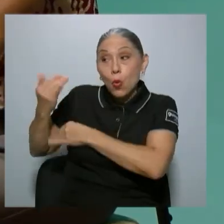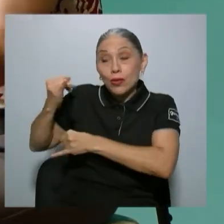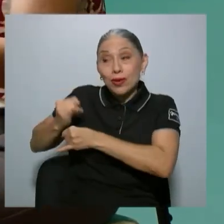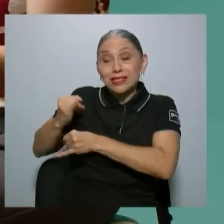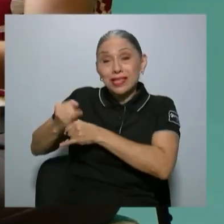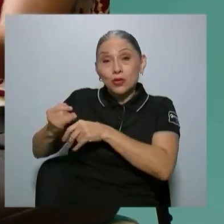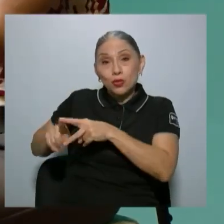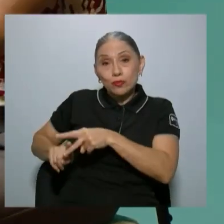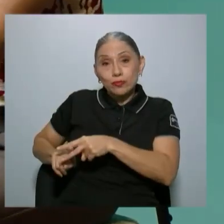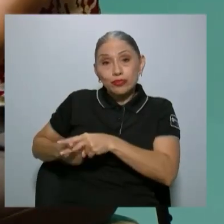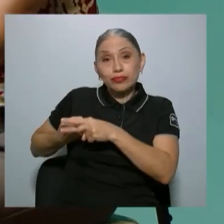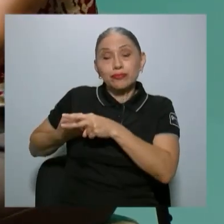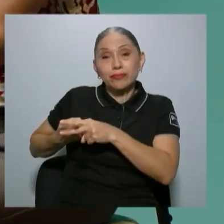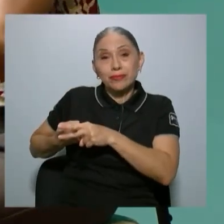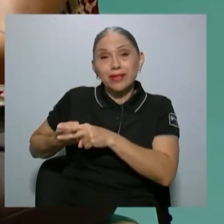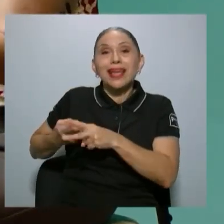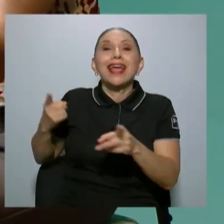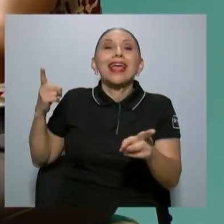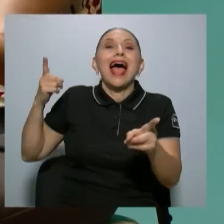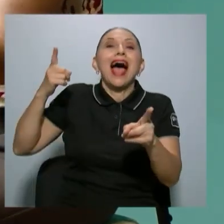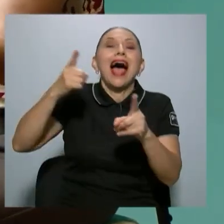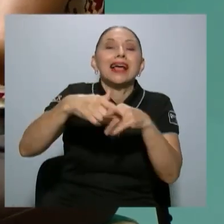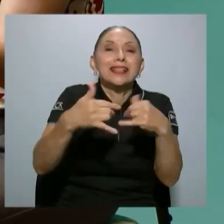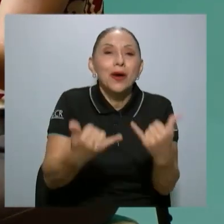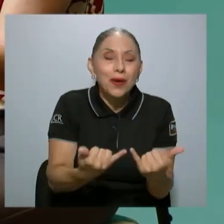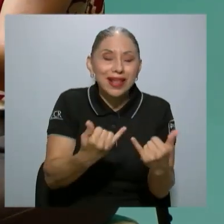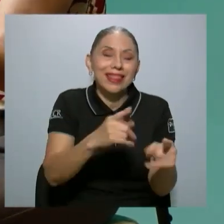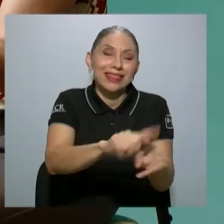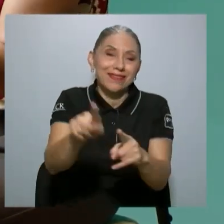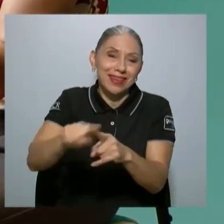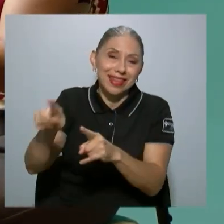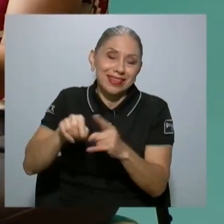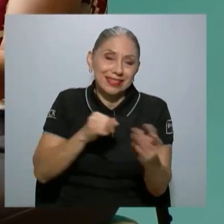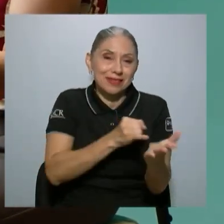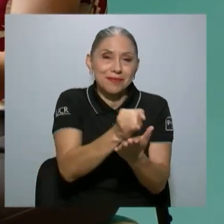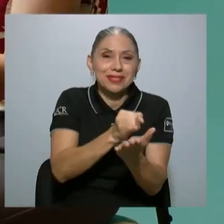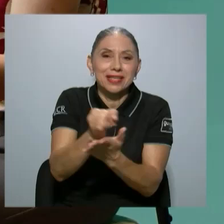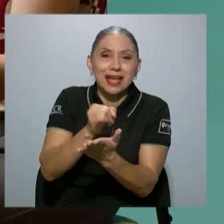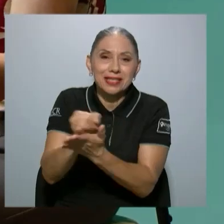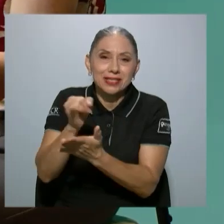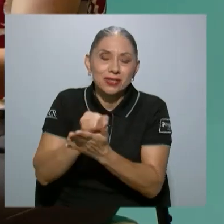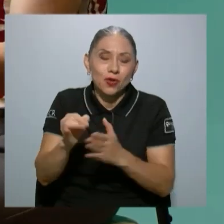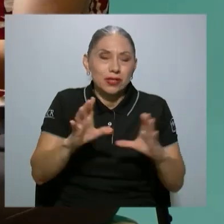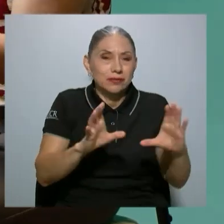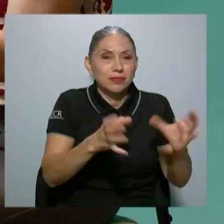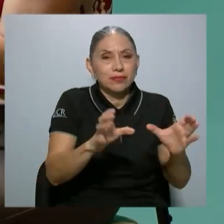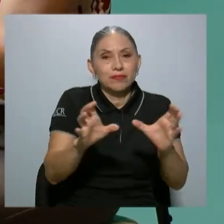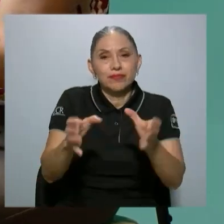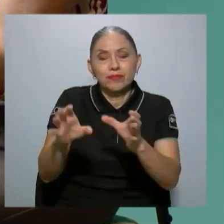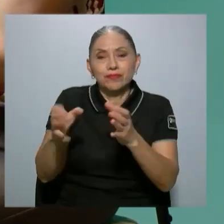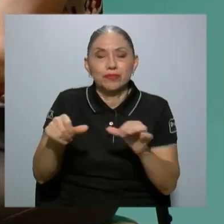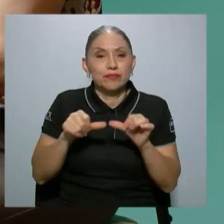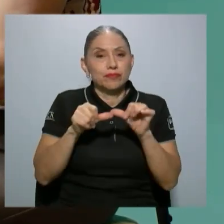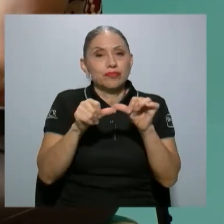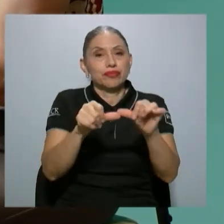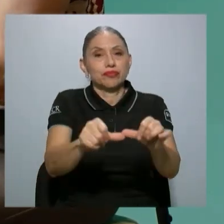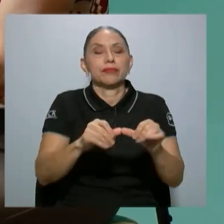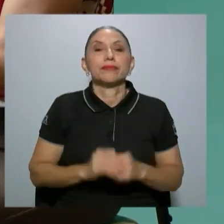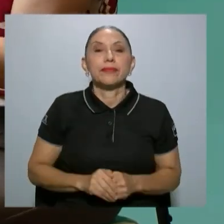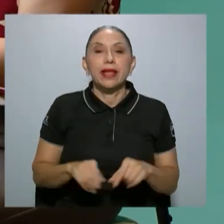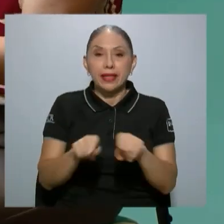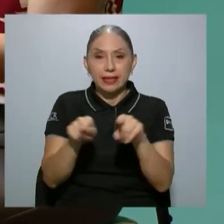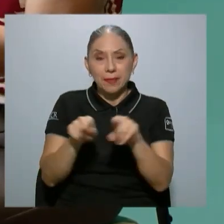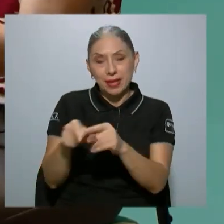analizando hoy los diferentes sectores de la economía a través de diferentes investigaciones que hacemos. Es una reflexión que continúa. La reflexión sobre el mercado